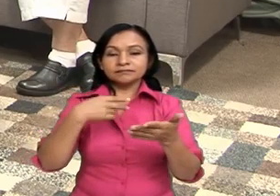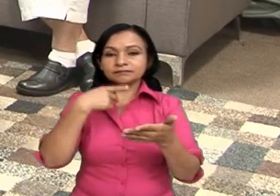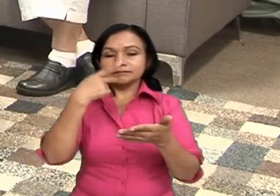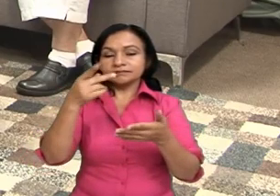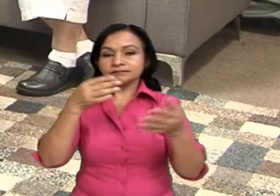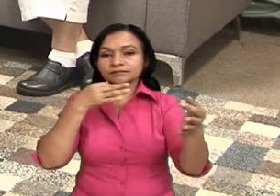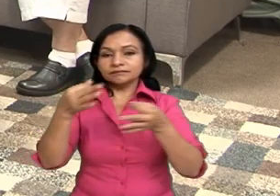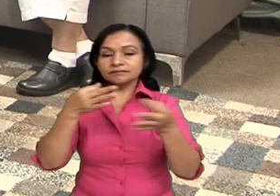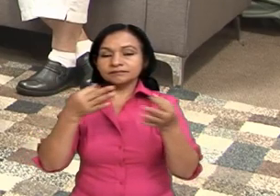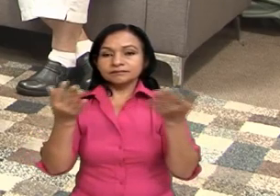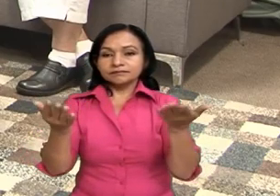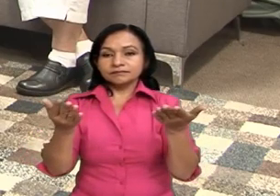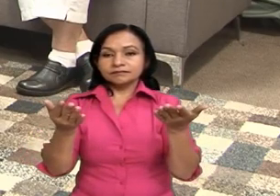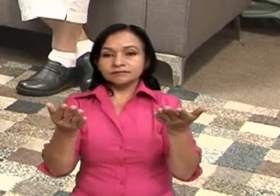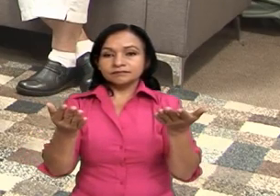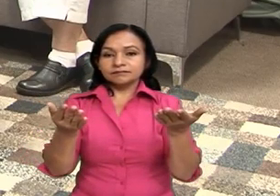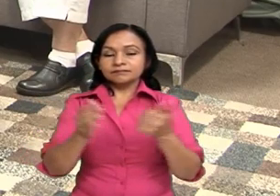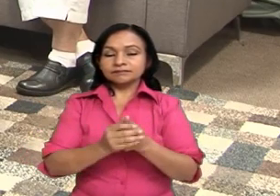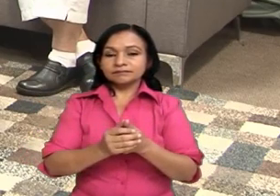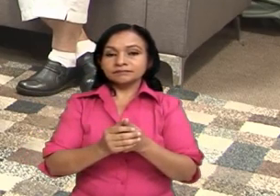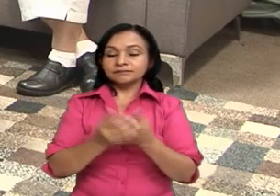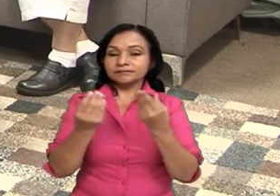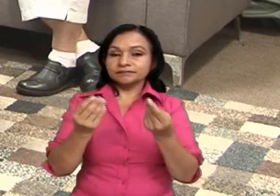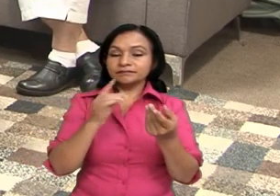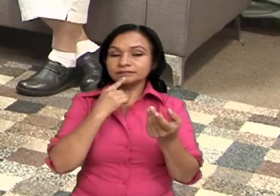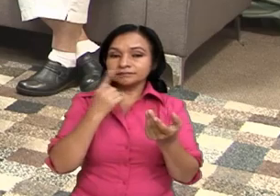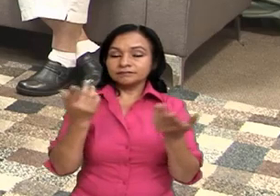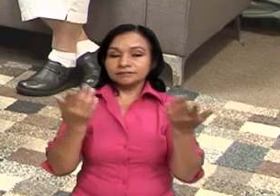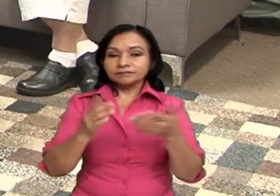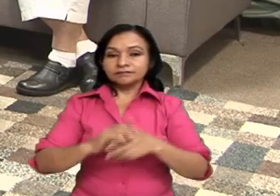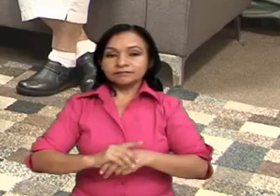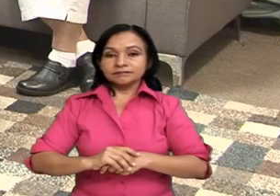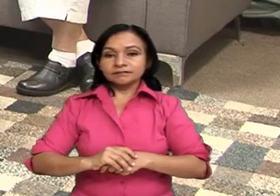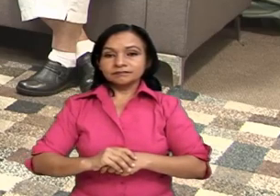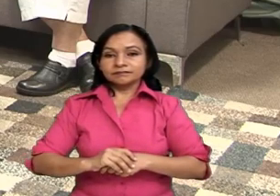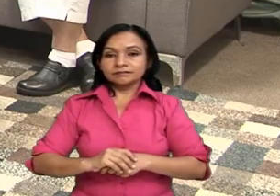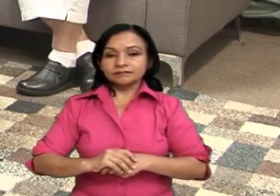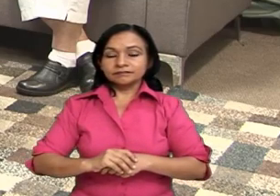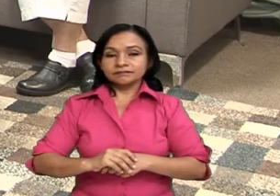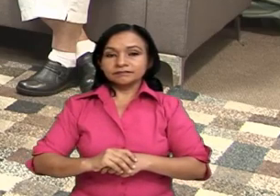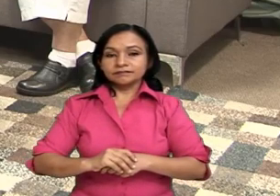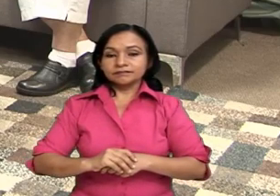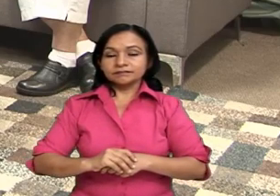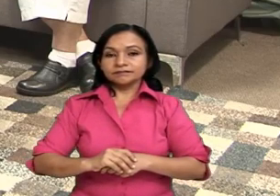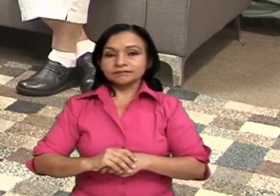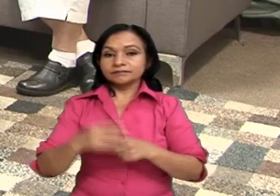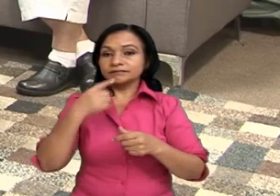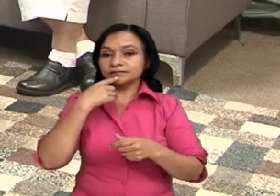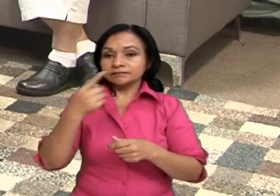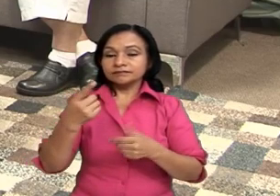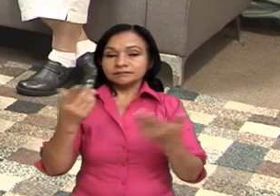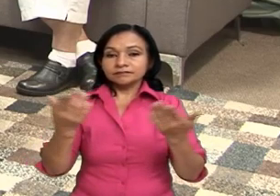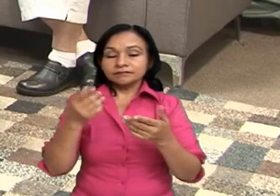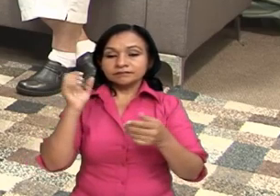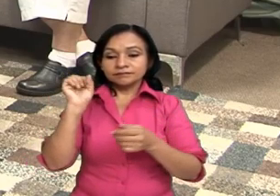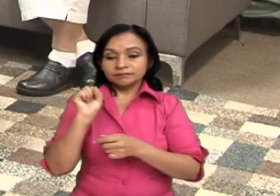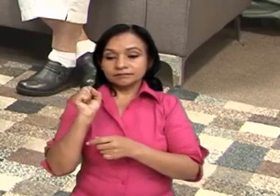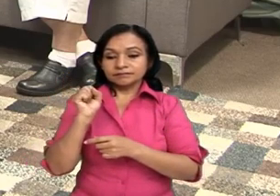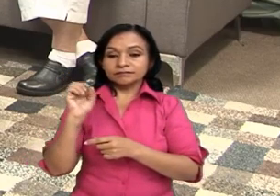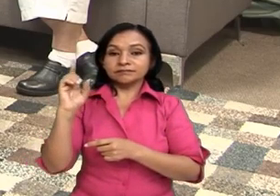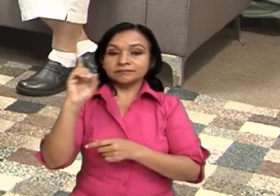comentar. No sé si también, bueno, sé que también hay mucho que decir de parte del Ministerio de la Economía Familiar. Sí, en principio tenemos este fin de